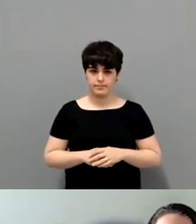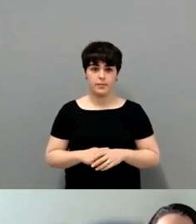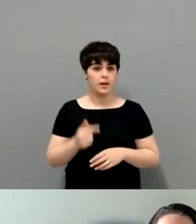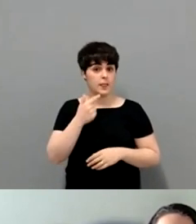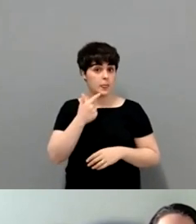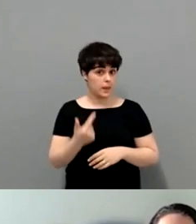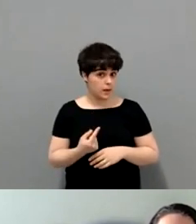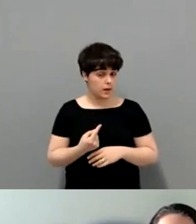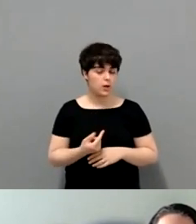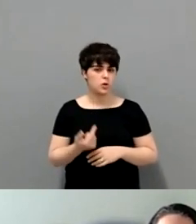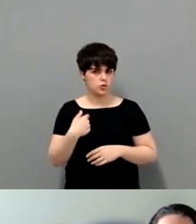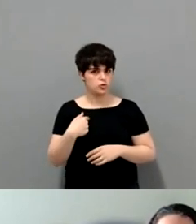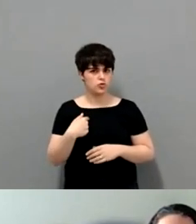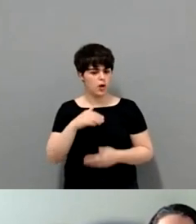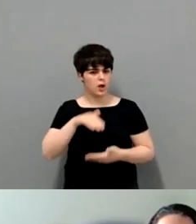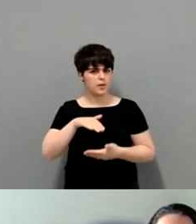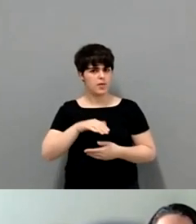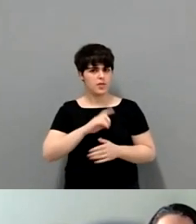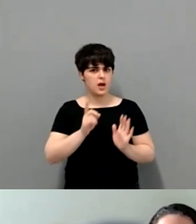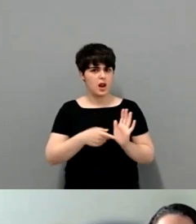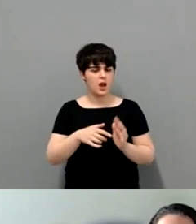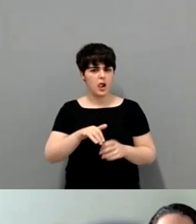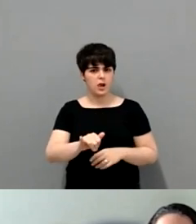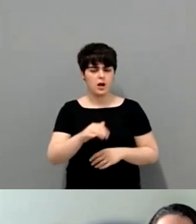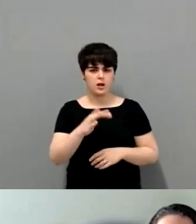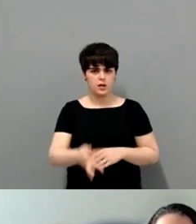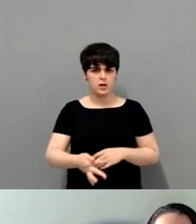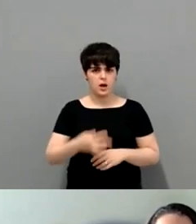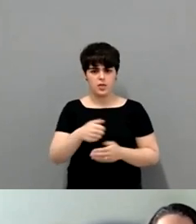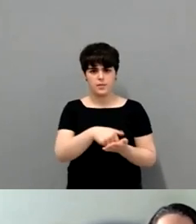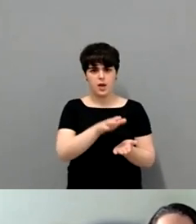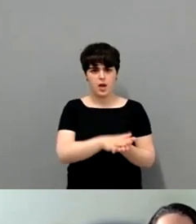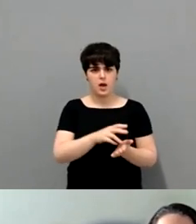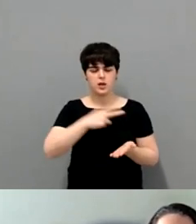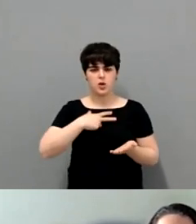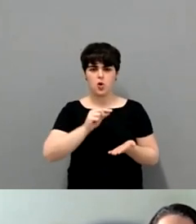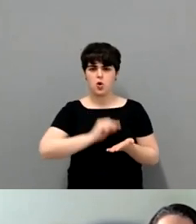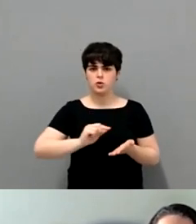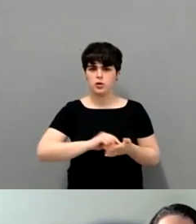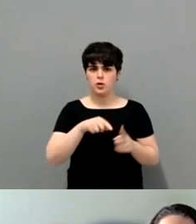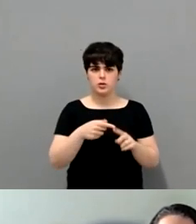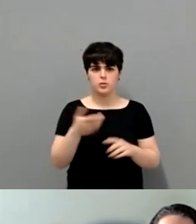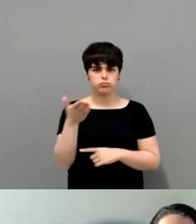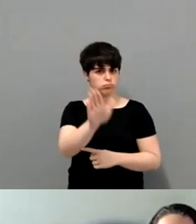Dije, tengo capacidad legal, he traído un acta notarial para